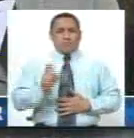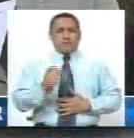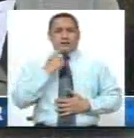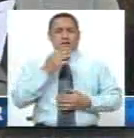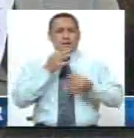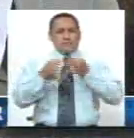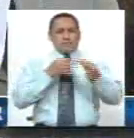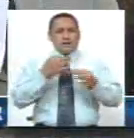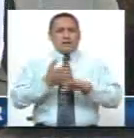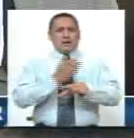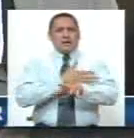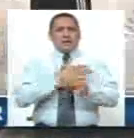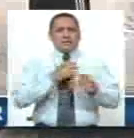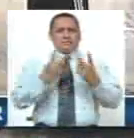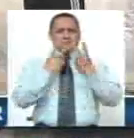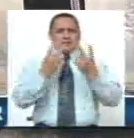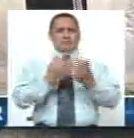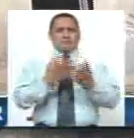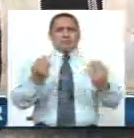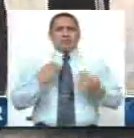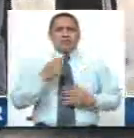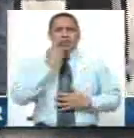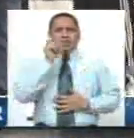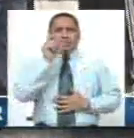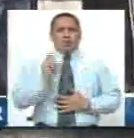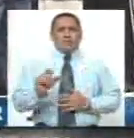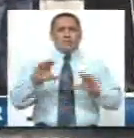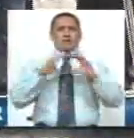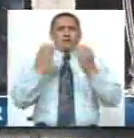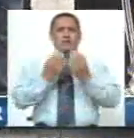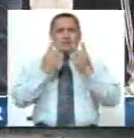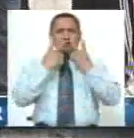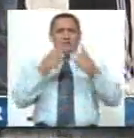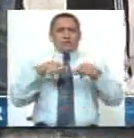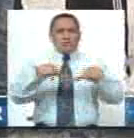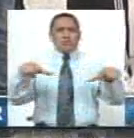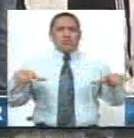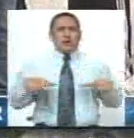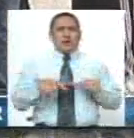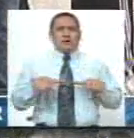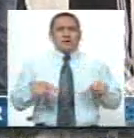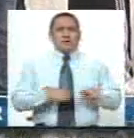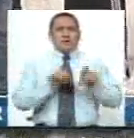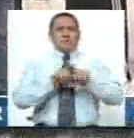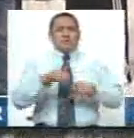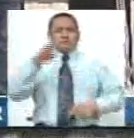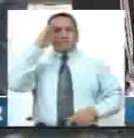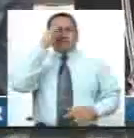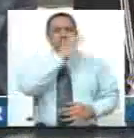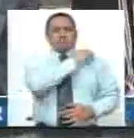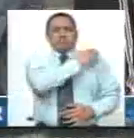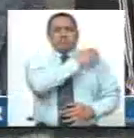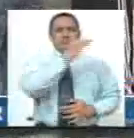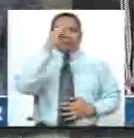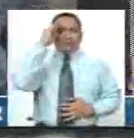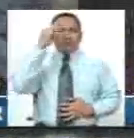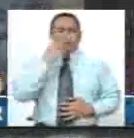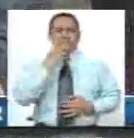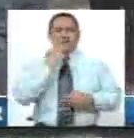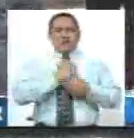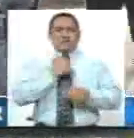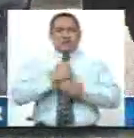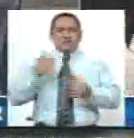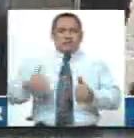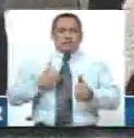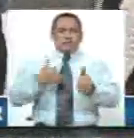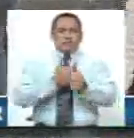Gutiérrez cuestionó la presencia de Octavio Salazar, congresista de esa agrupación, y general en retiro de la policía en el operativo